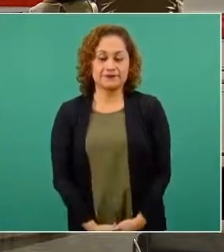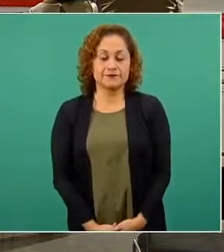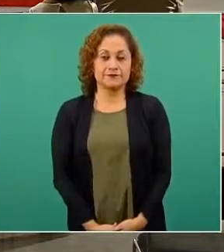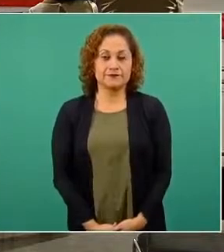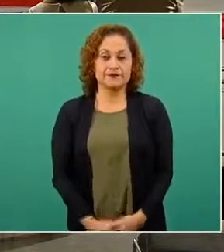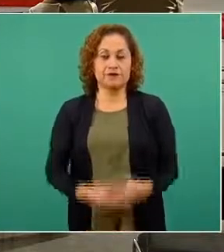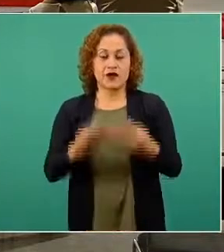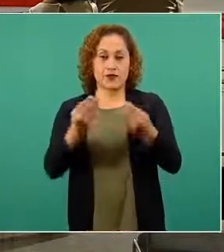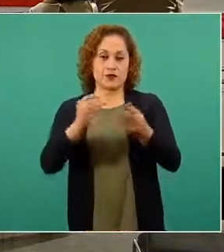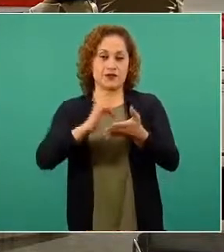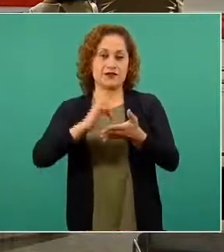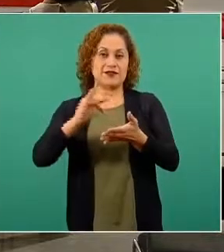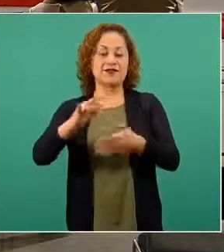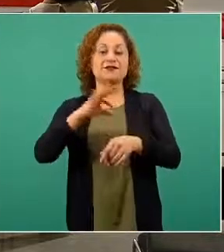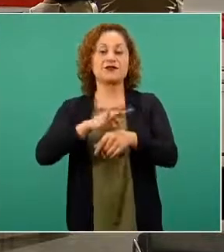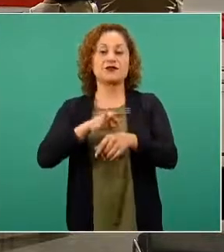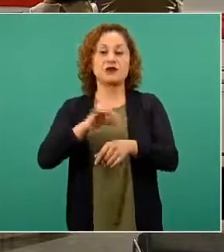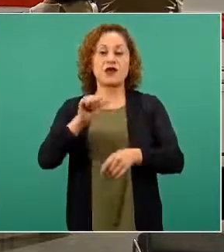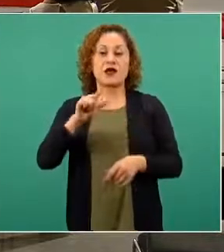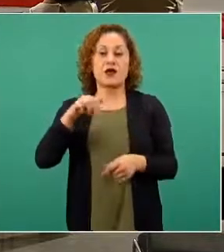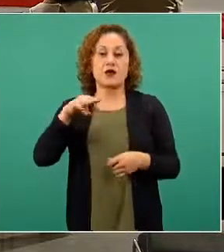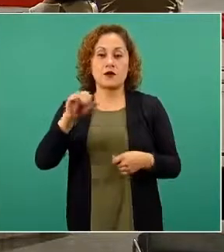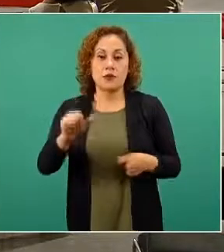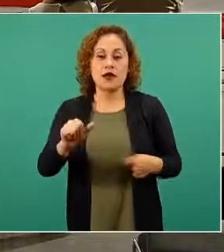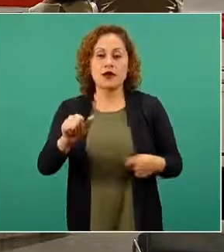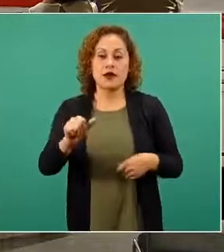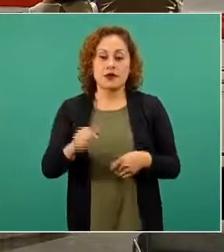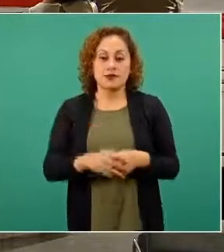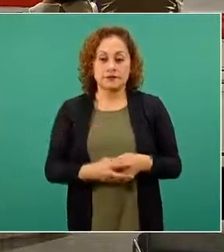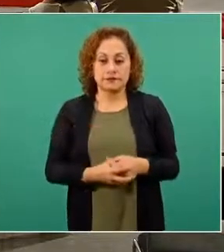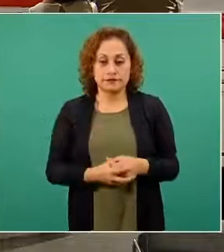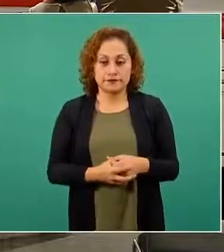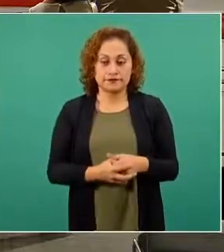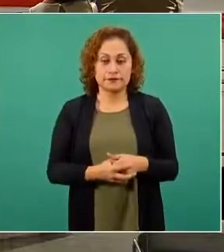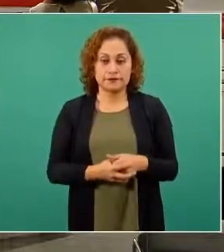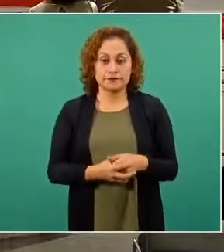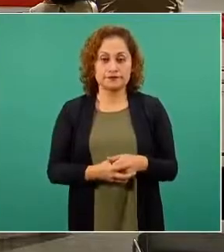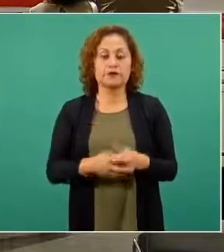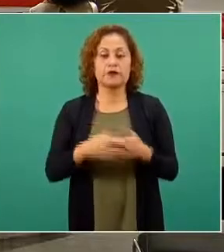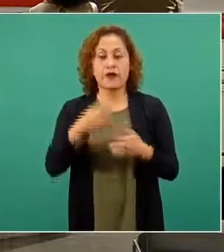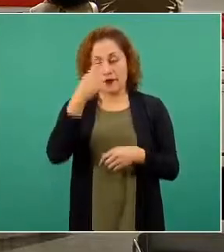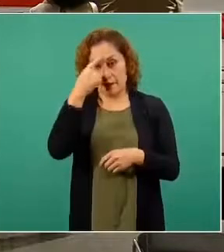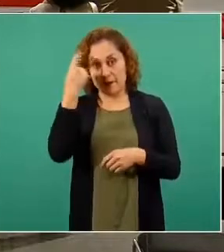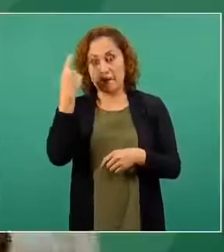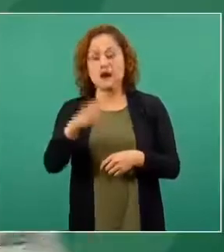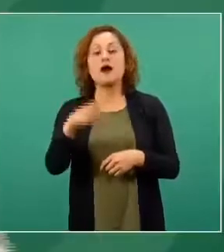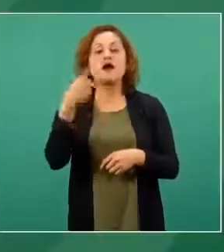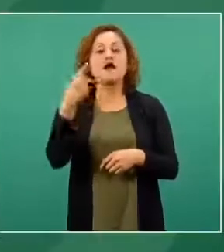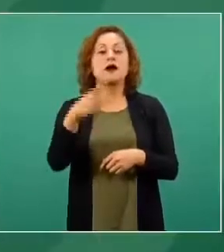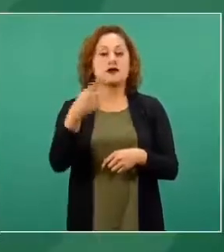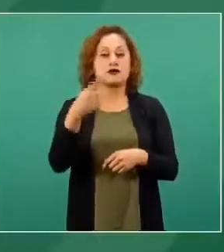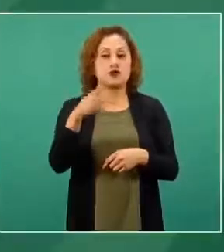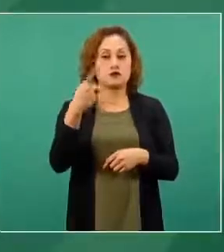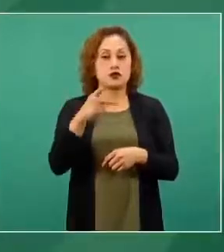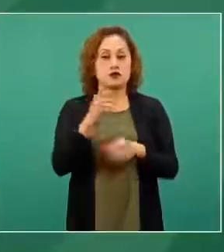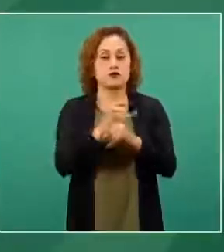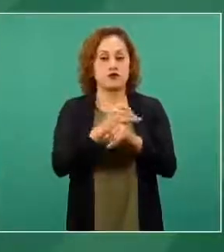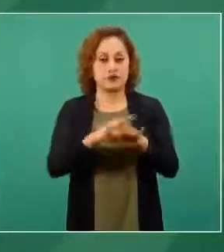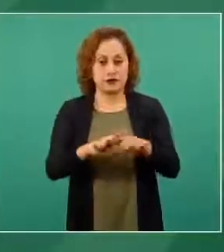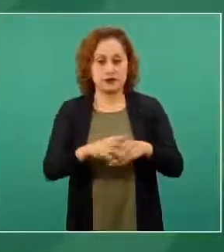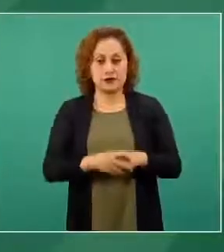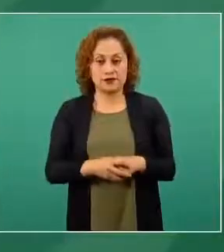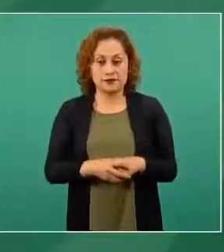gracias, doctora Lomía, por la actualización de los datos de vacunación. Como les comentaba, pues el día de hoy